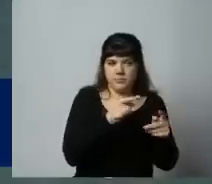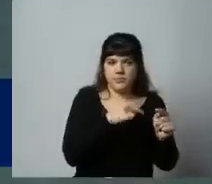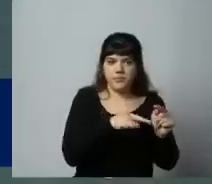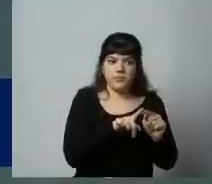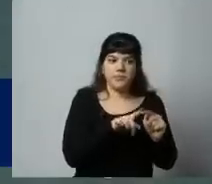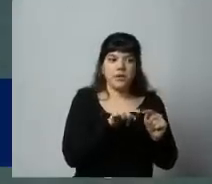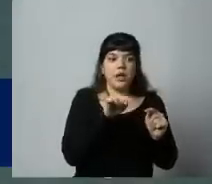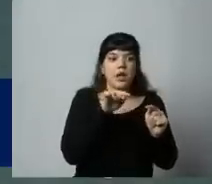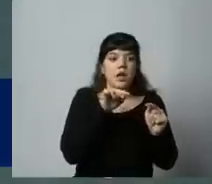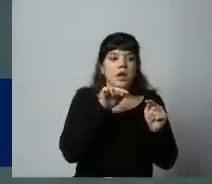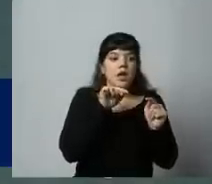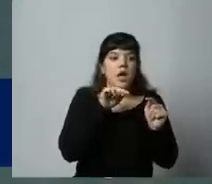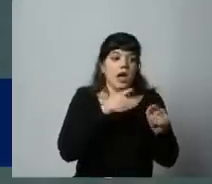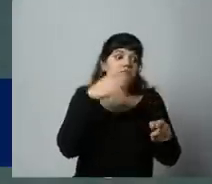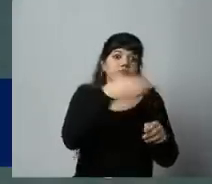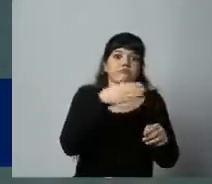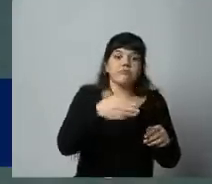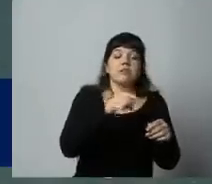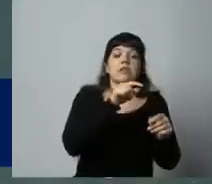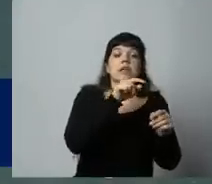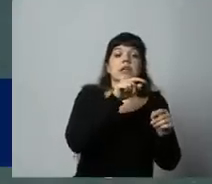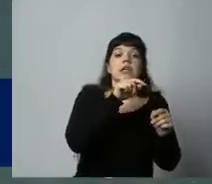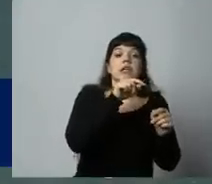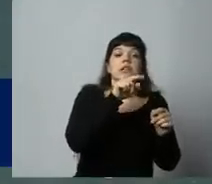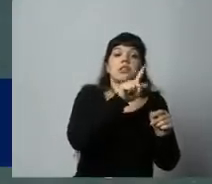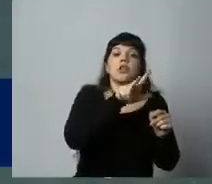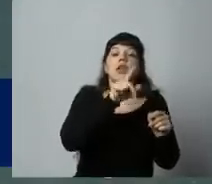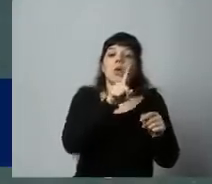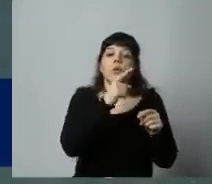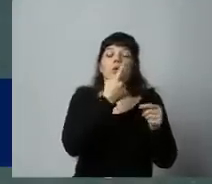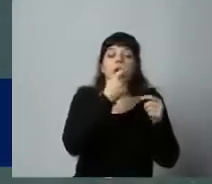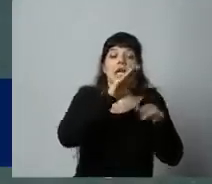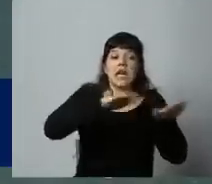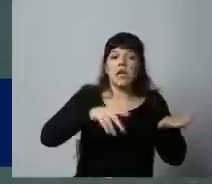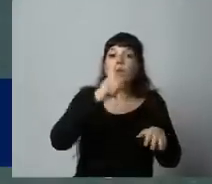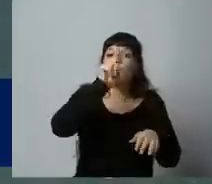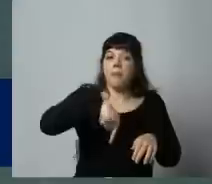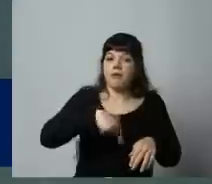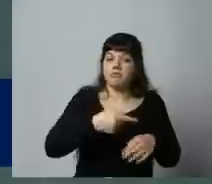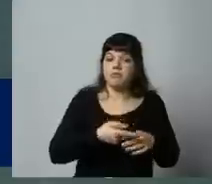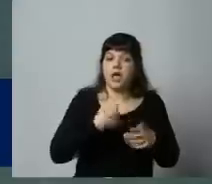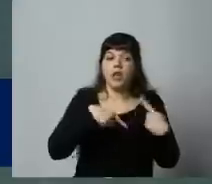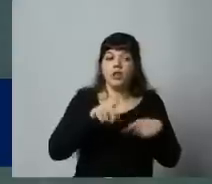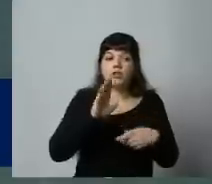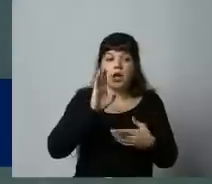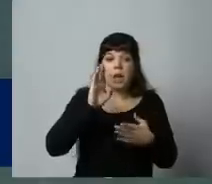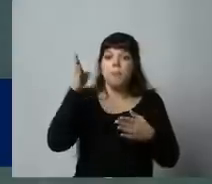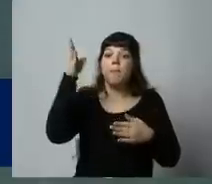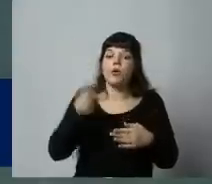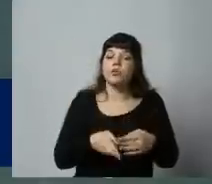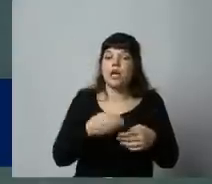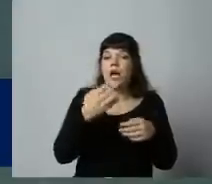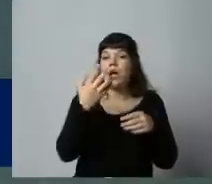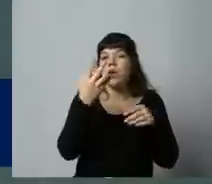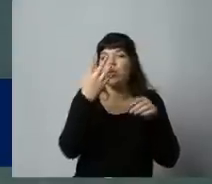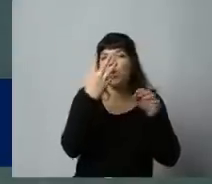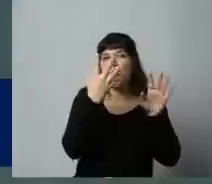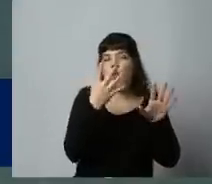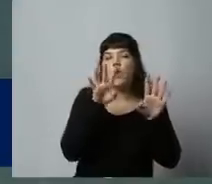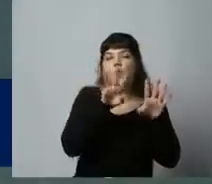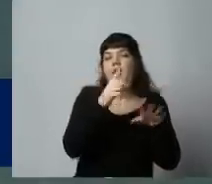6831 niños en el mes el porcentaje de asistencia fue de